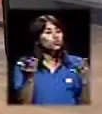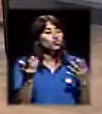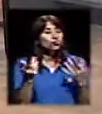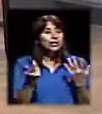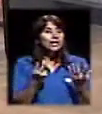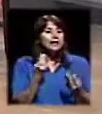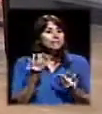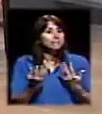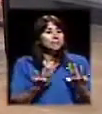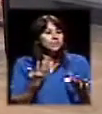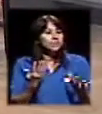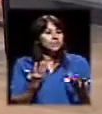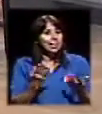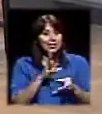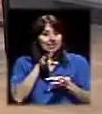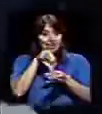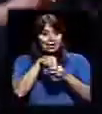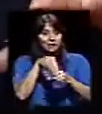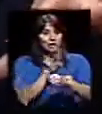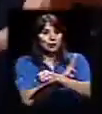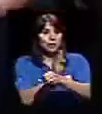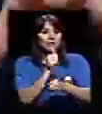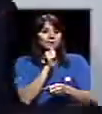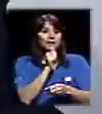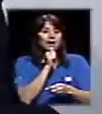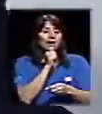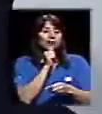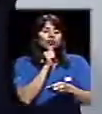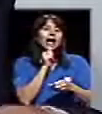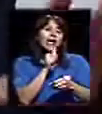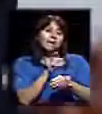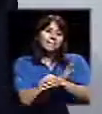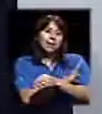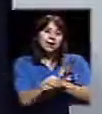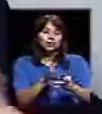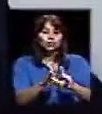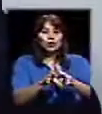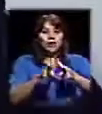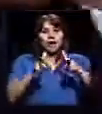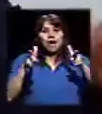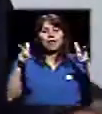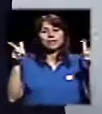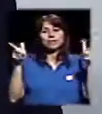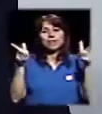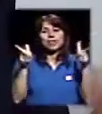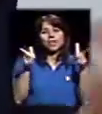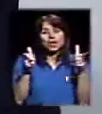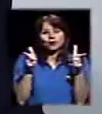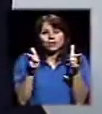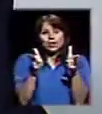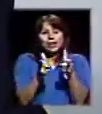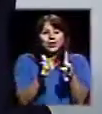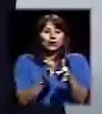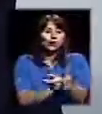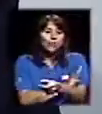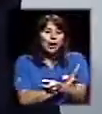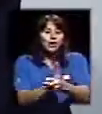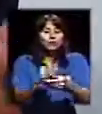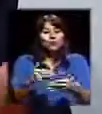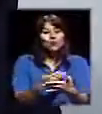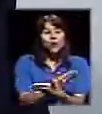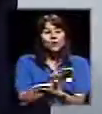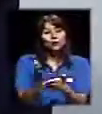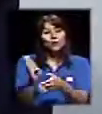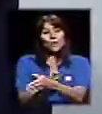y entre los privados están los grandes, están los medianos, están los pequeños, los nuevos, y ¿cómo ha